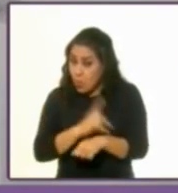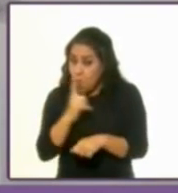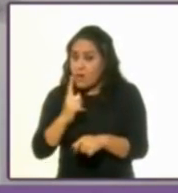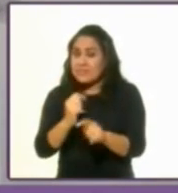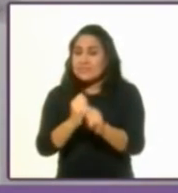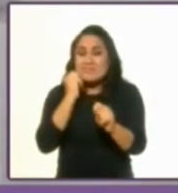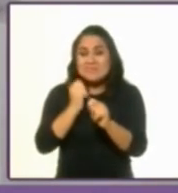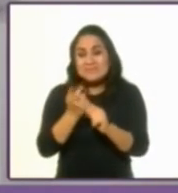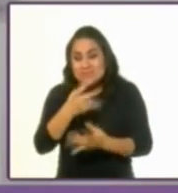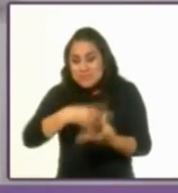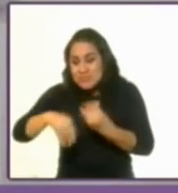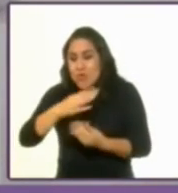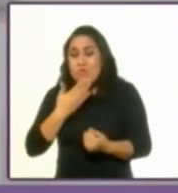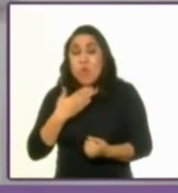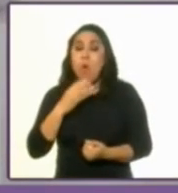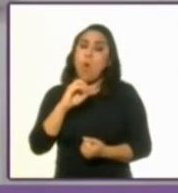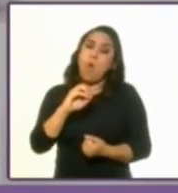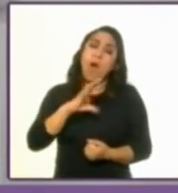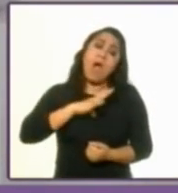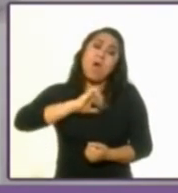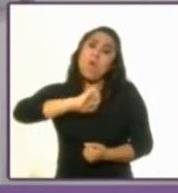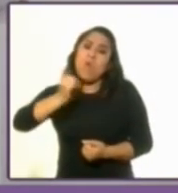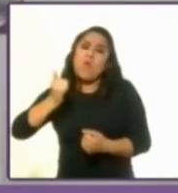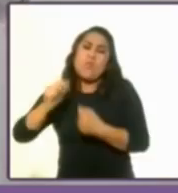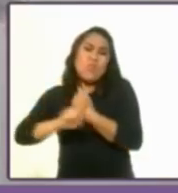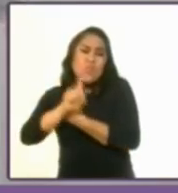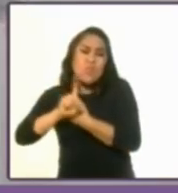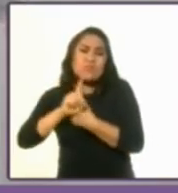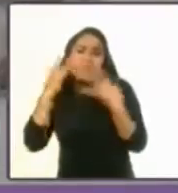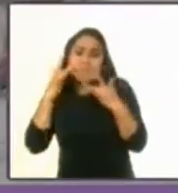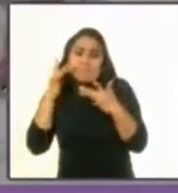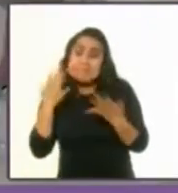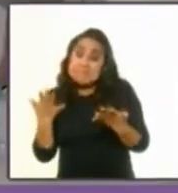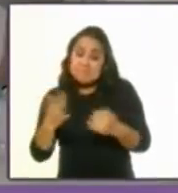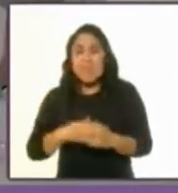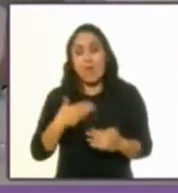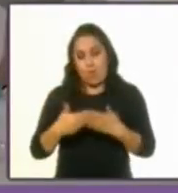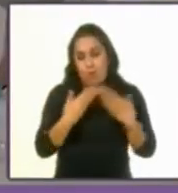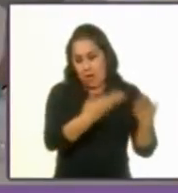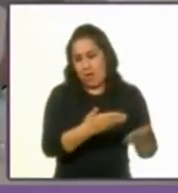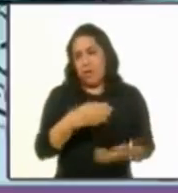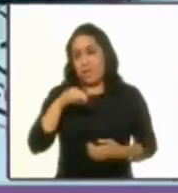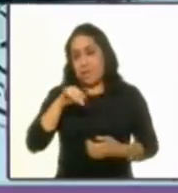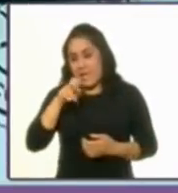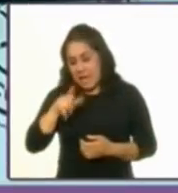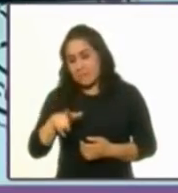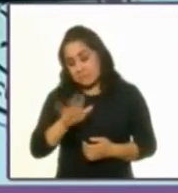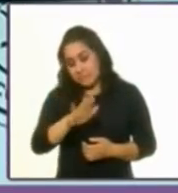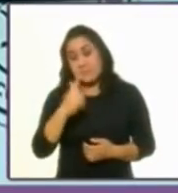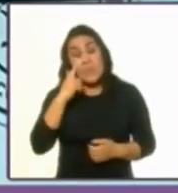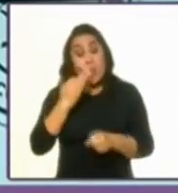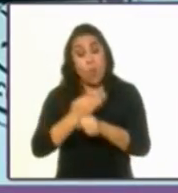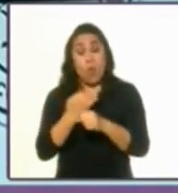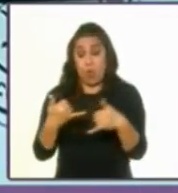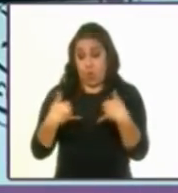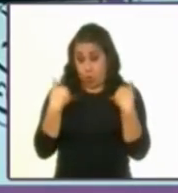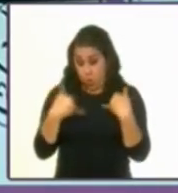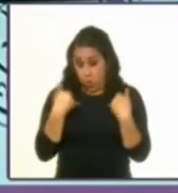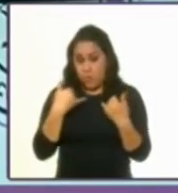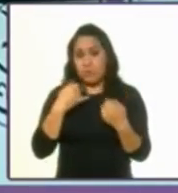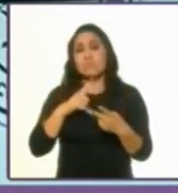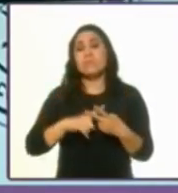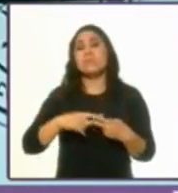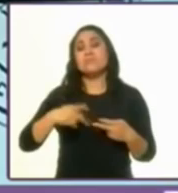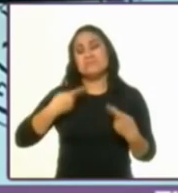habría también otros otras variables a considerar mikel arriola tienen la palabra jóvenes y los adultos de cardós son los más sensibles al